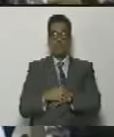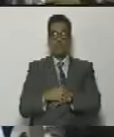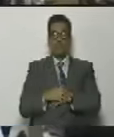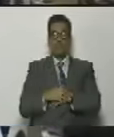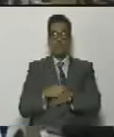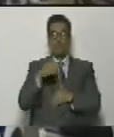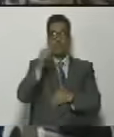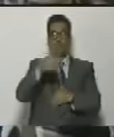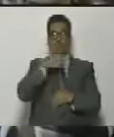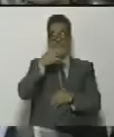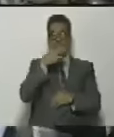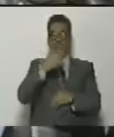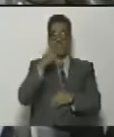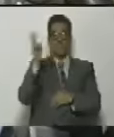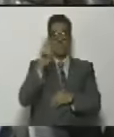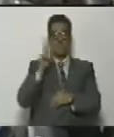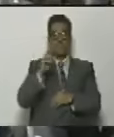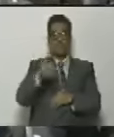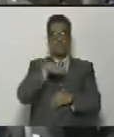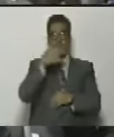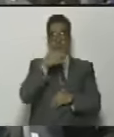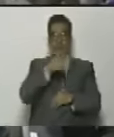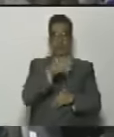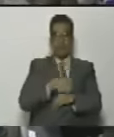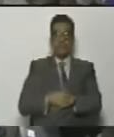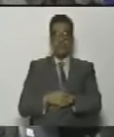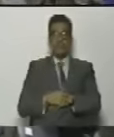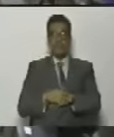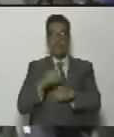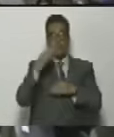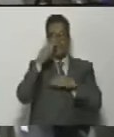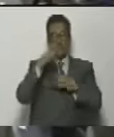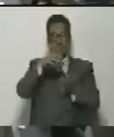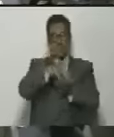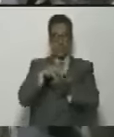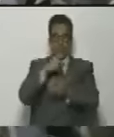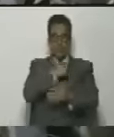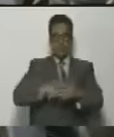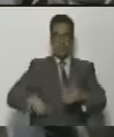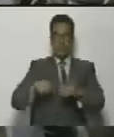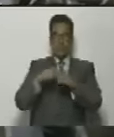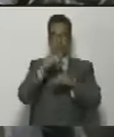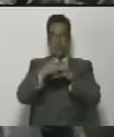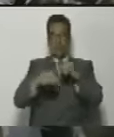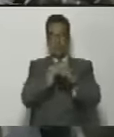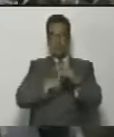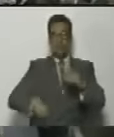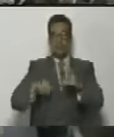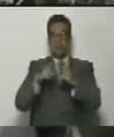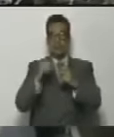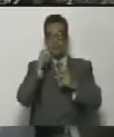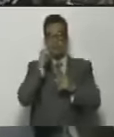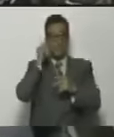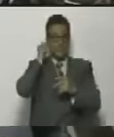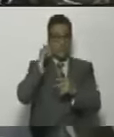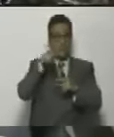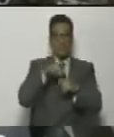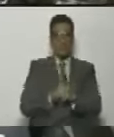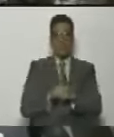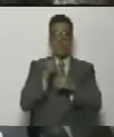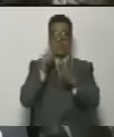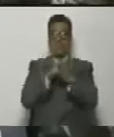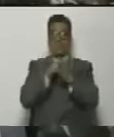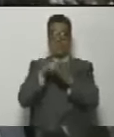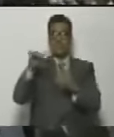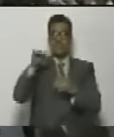Sí, buenas tardes, Venezuela, buenas tardes a esta honorable Cámara, presidente, vicepresidenta, vicepresidente. Este